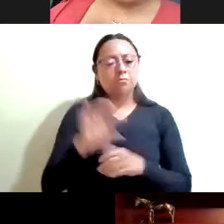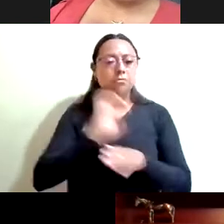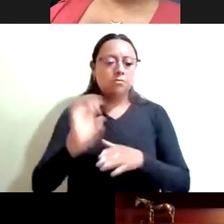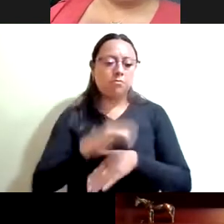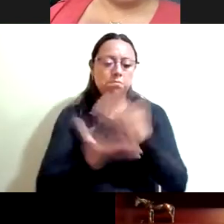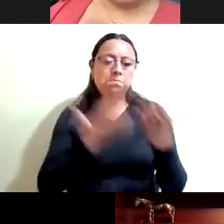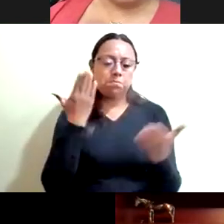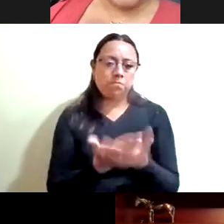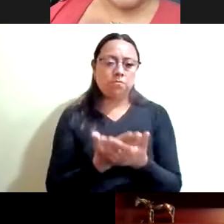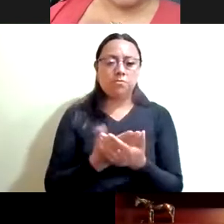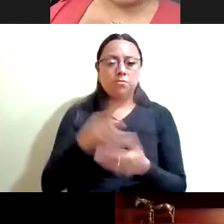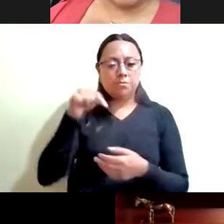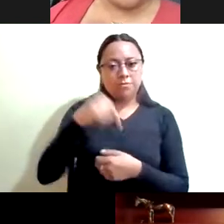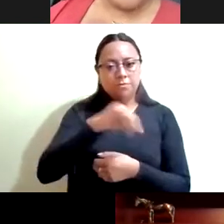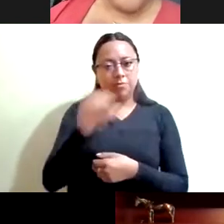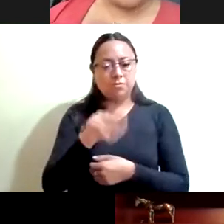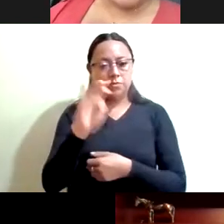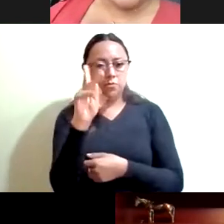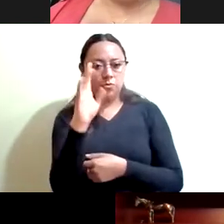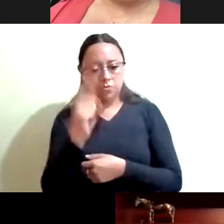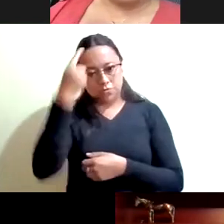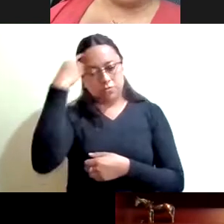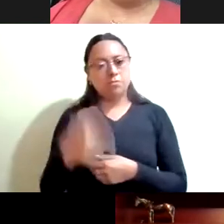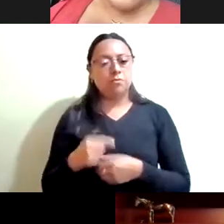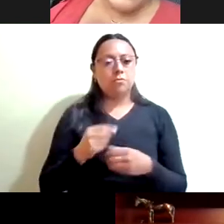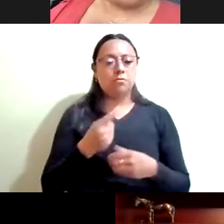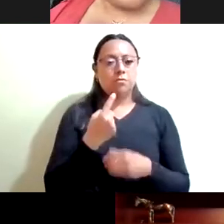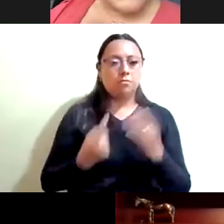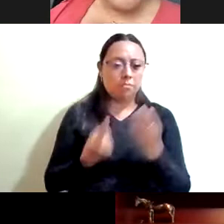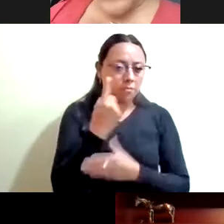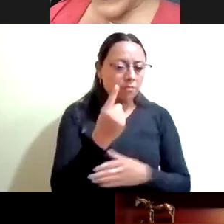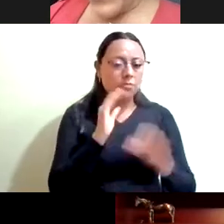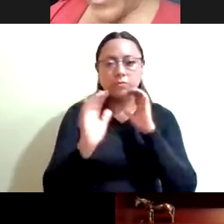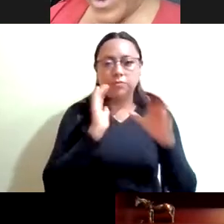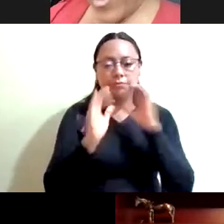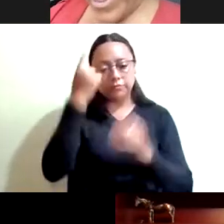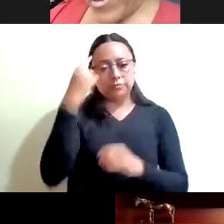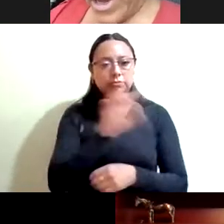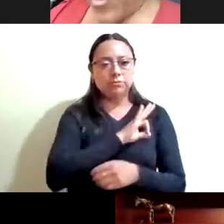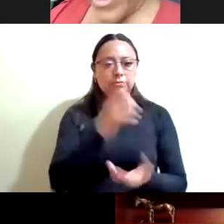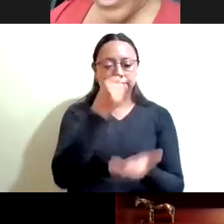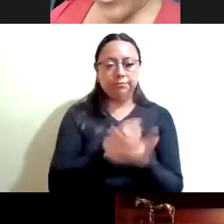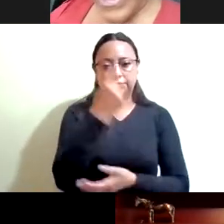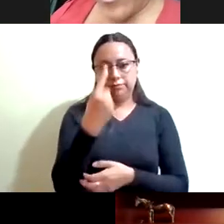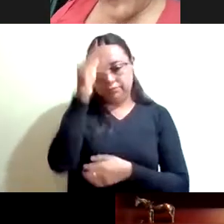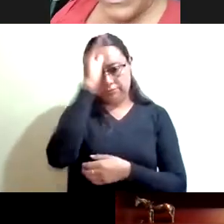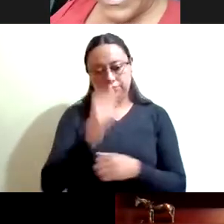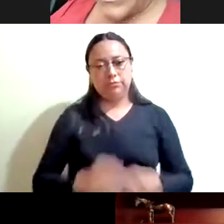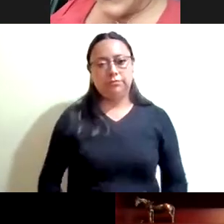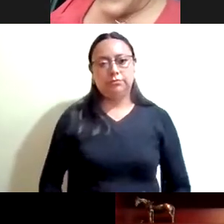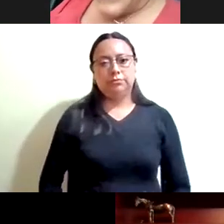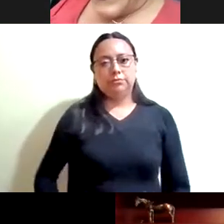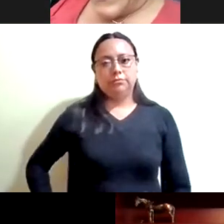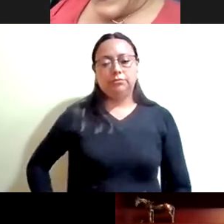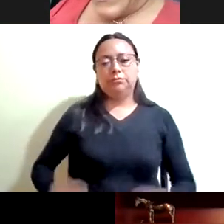de Coordinación Política que entre como un comunicado para poder aprobarlo en un acuerdo. En cuanto a lo que argumentan